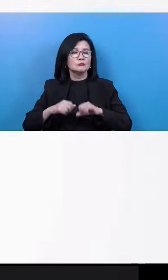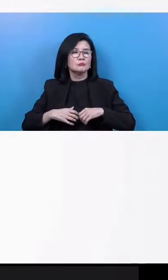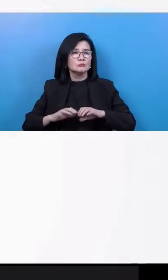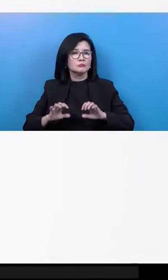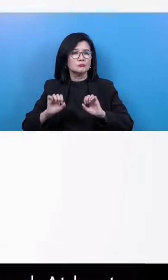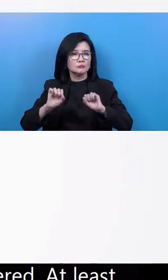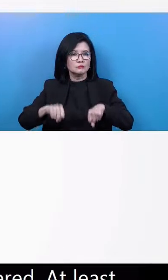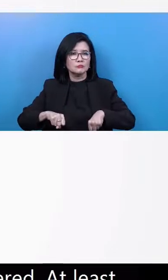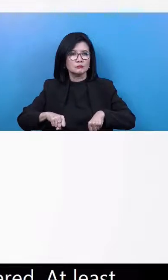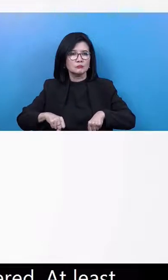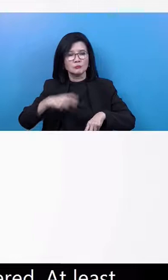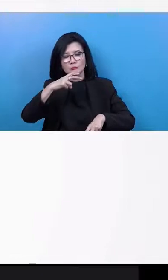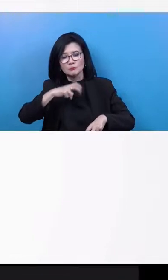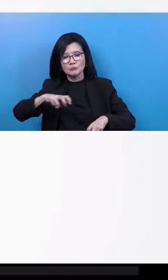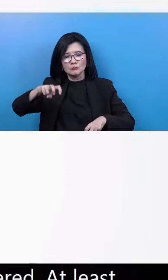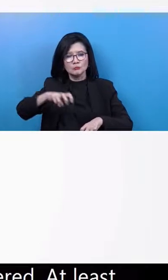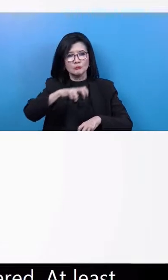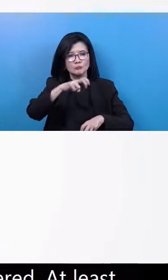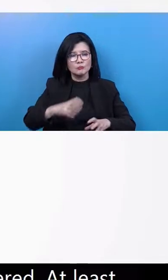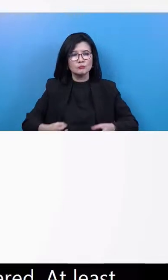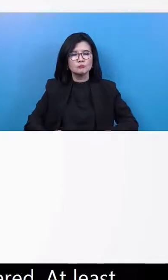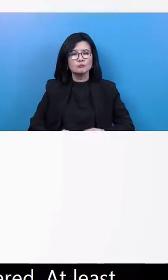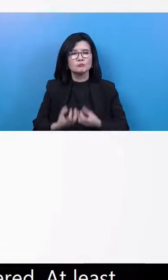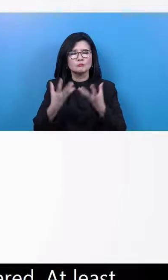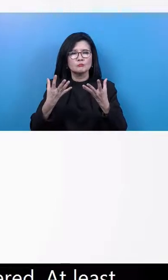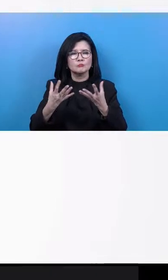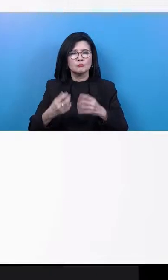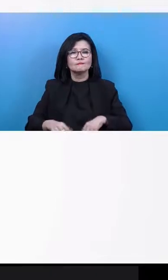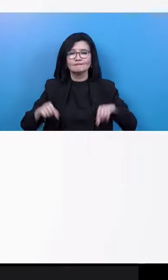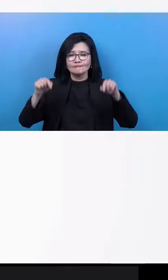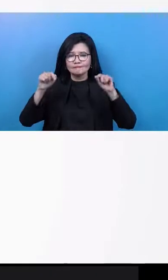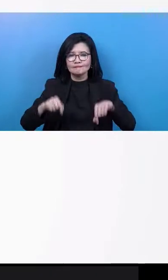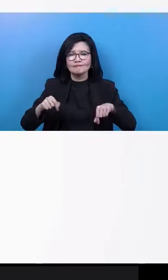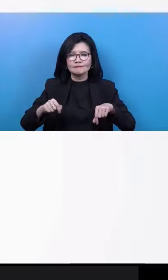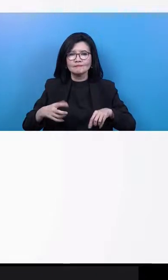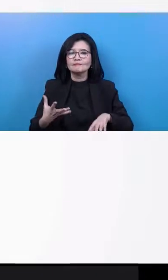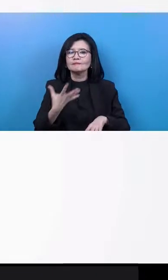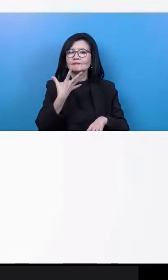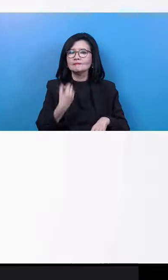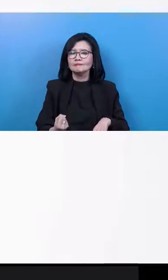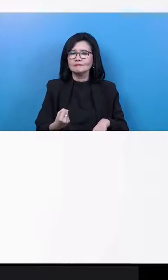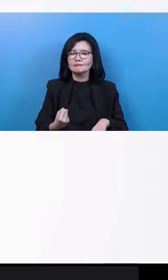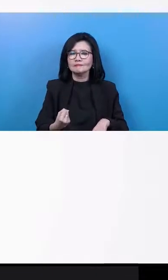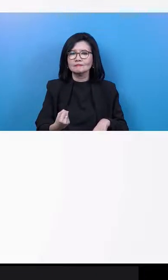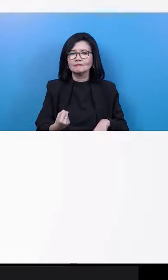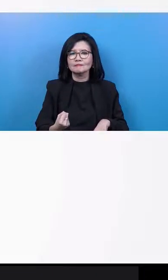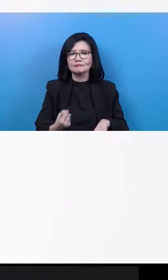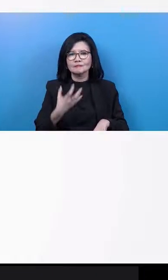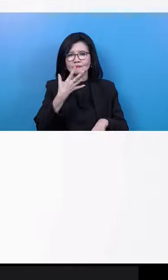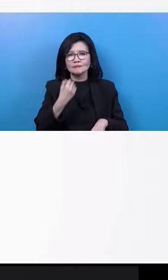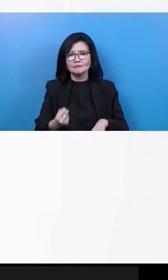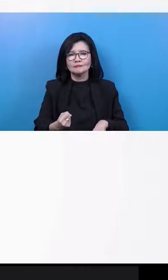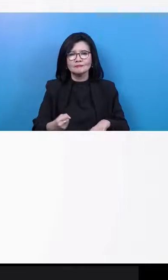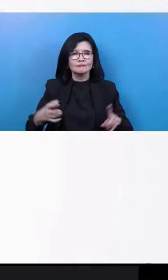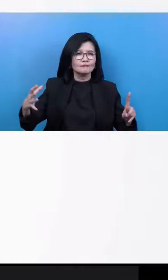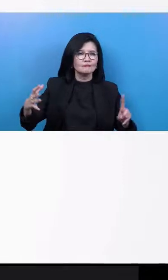en este momento. En tercer lugar, el apoyo en una política de apoyo claro al sector industrial y al